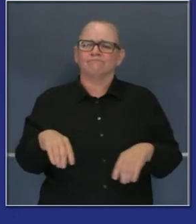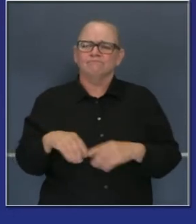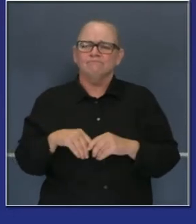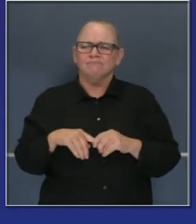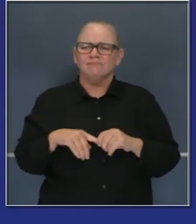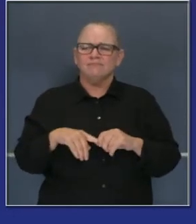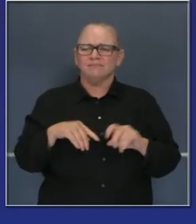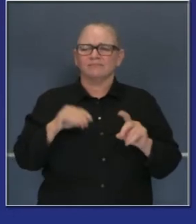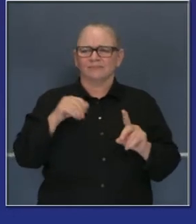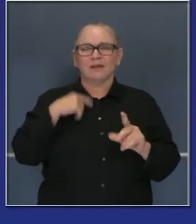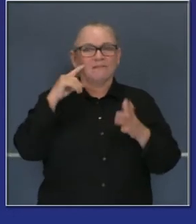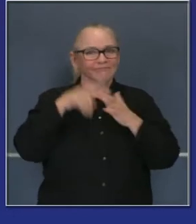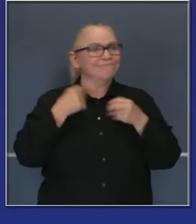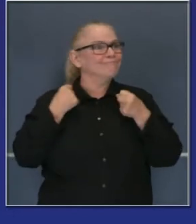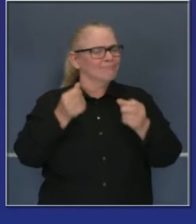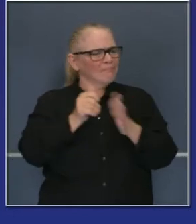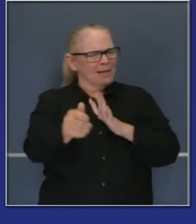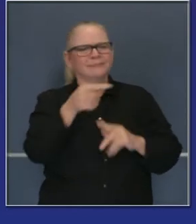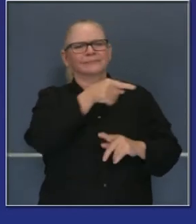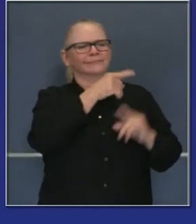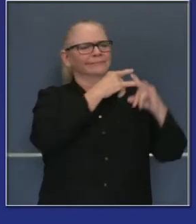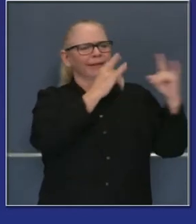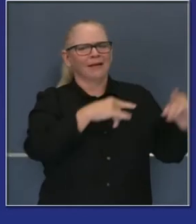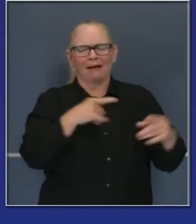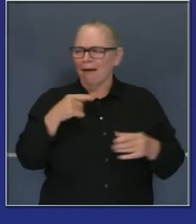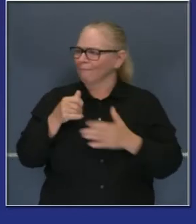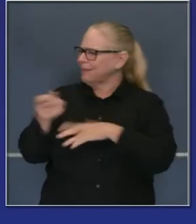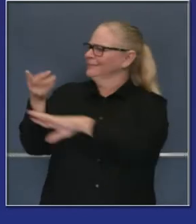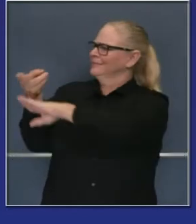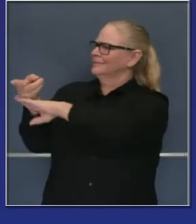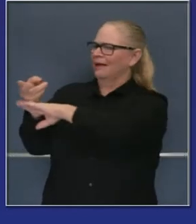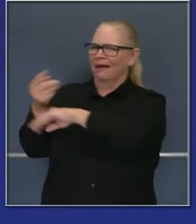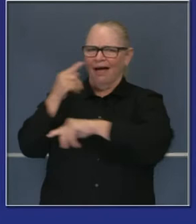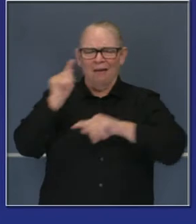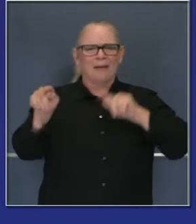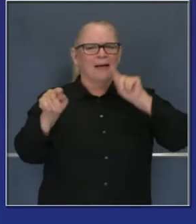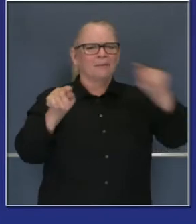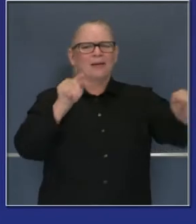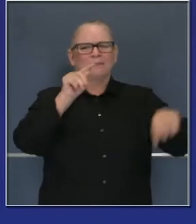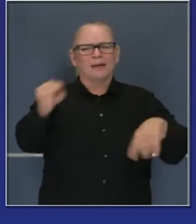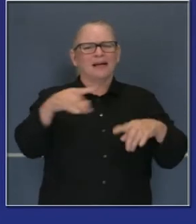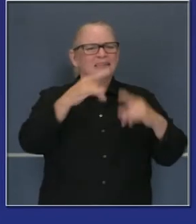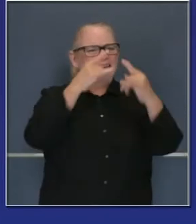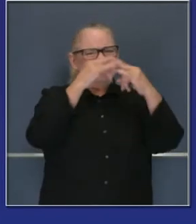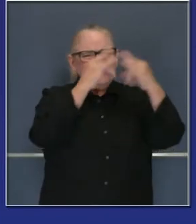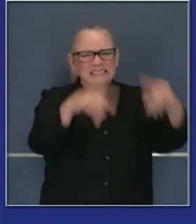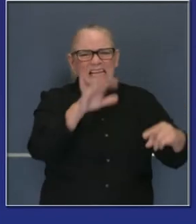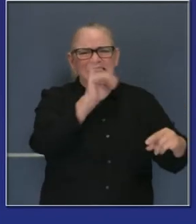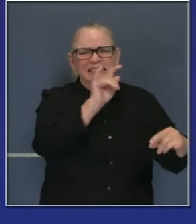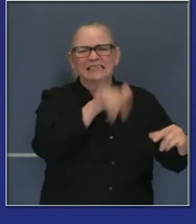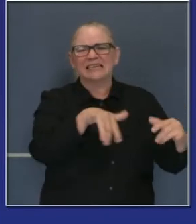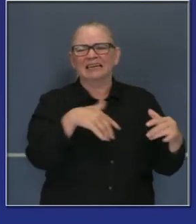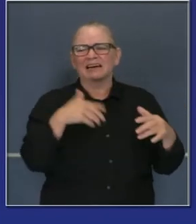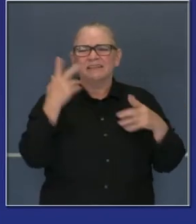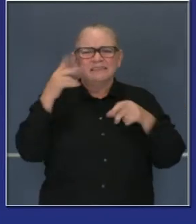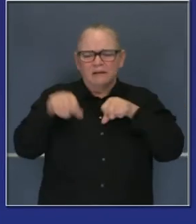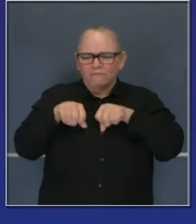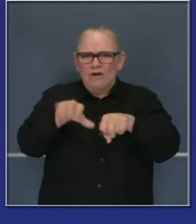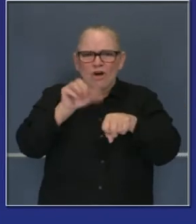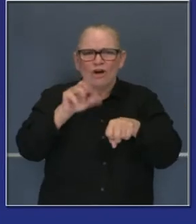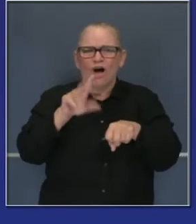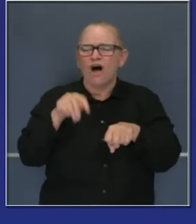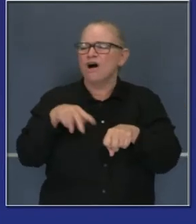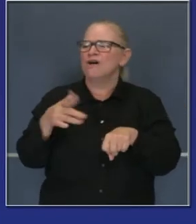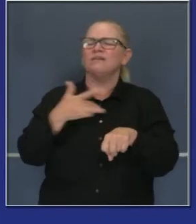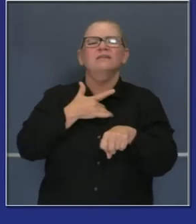esos puentes al ver esas calles y banquetas o aceras el equipo de campamento gente que